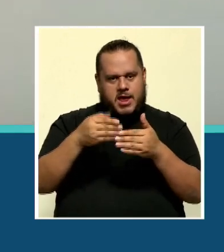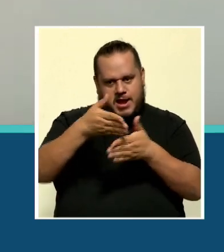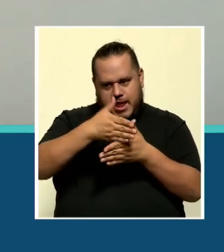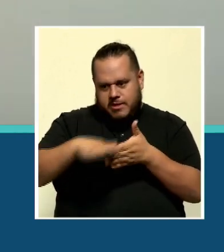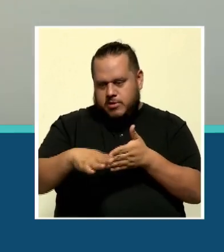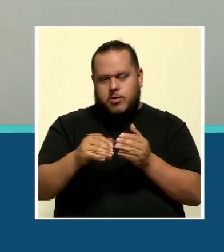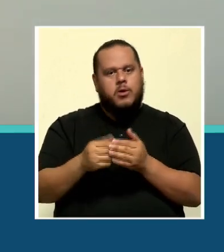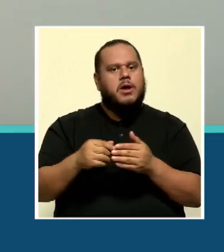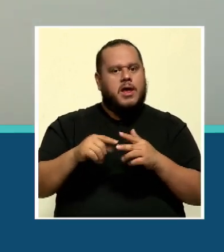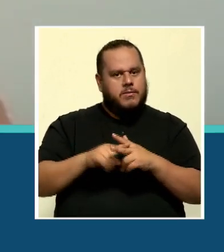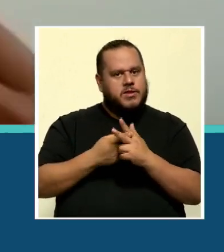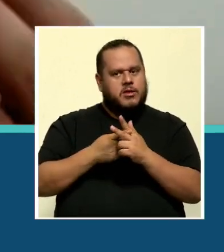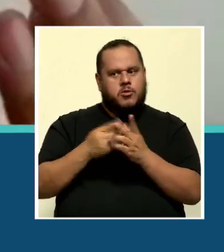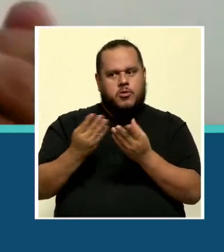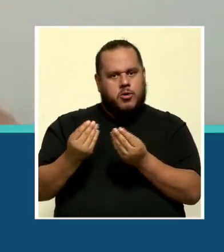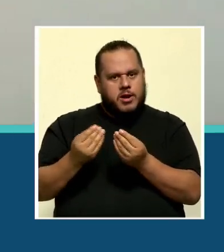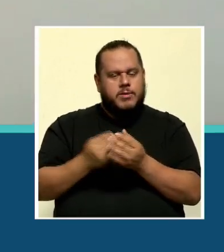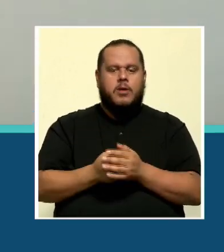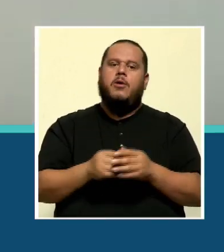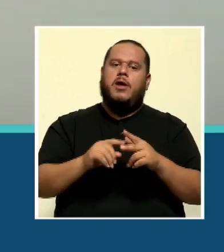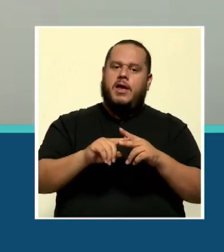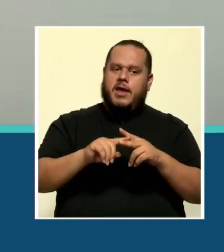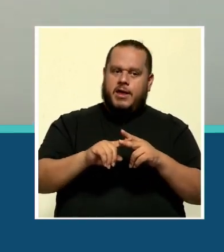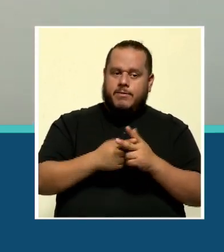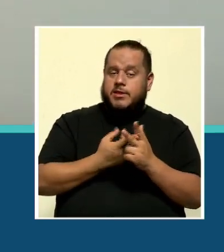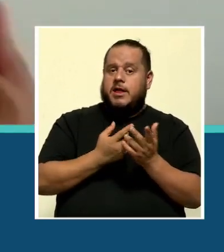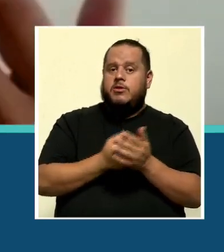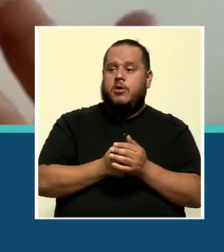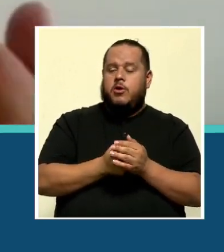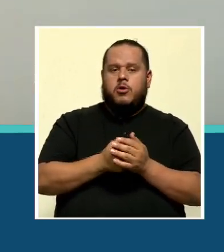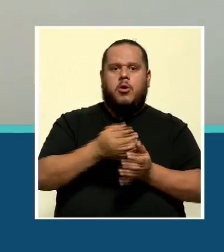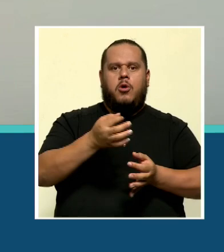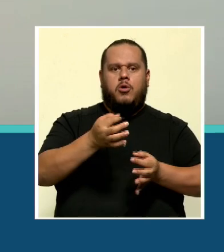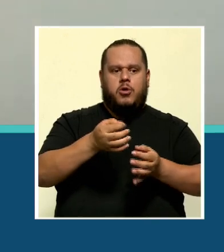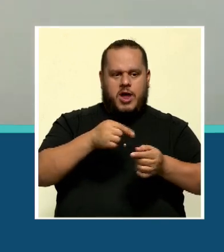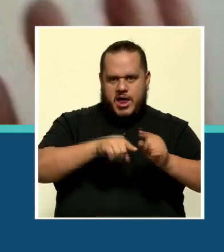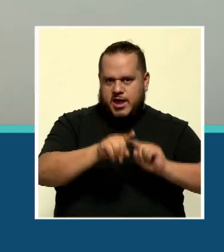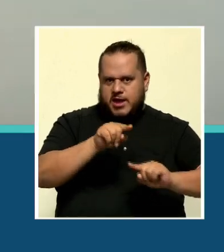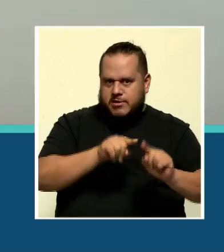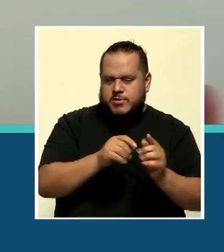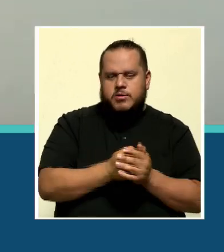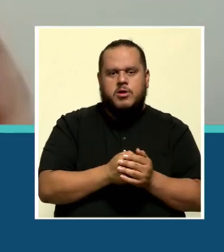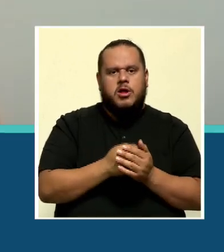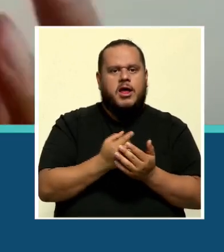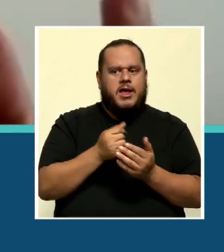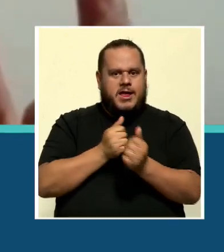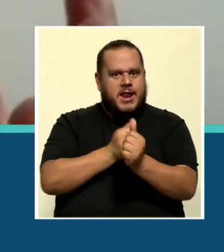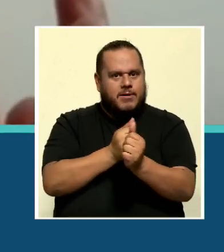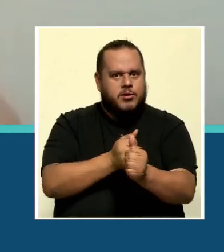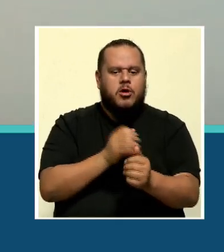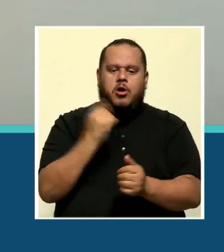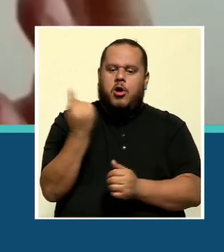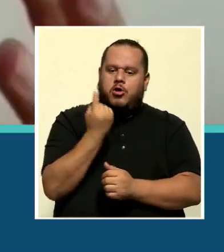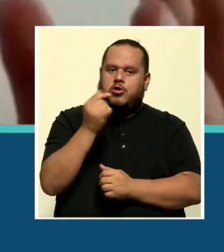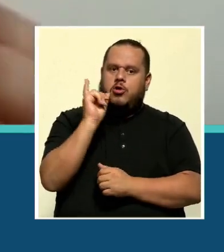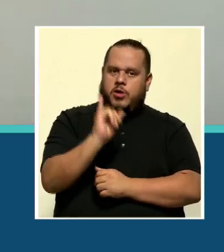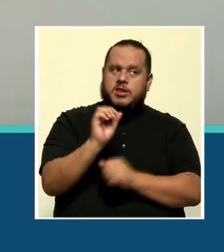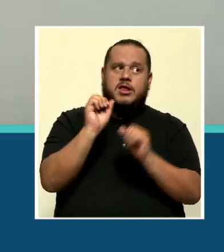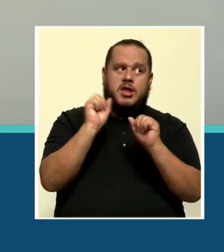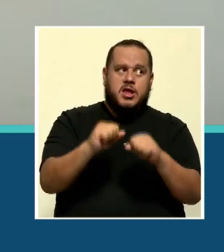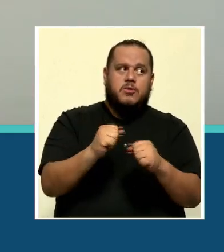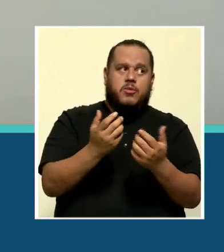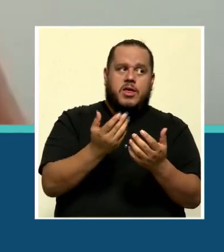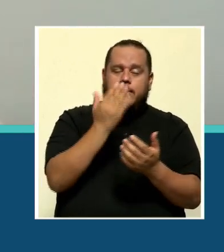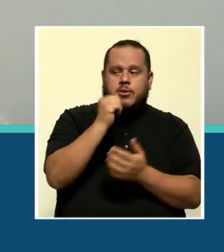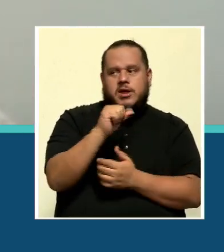miedo, a partir del prejuicio, a partir de la persecución. Solo así pueden crecer, porque efectivamente por lo demás son muy